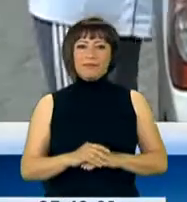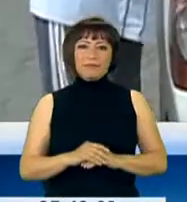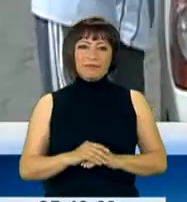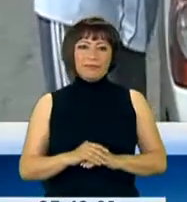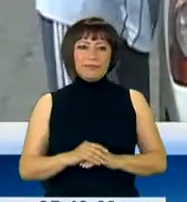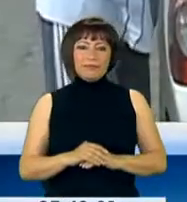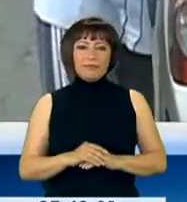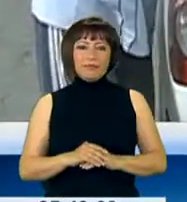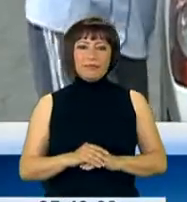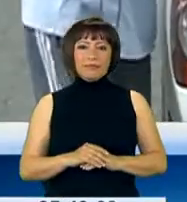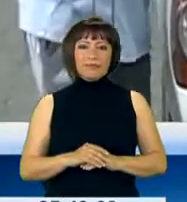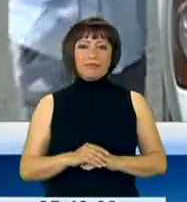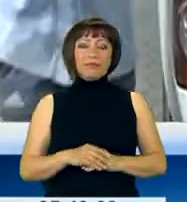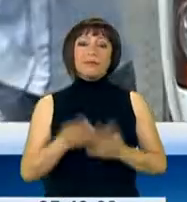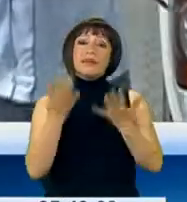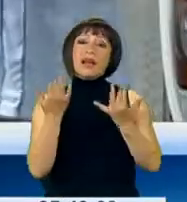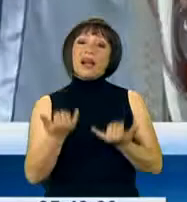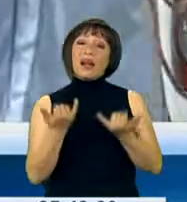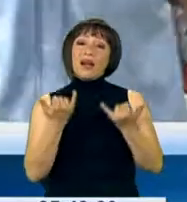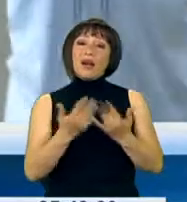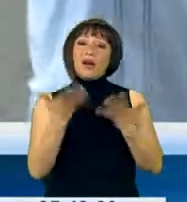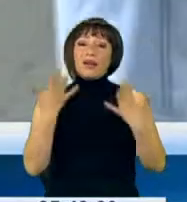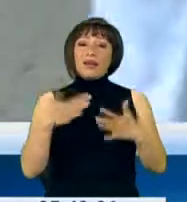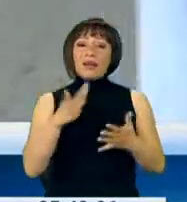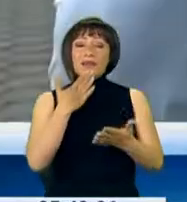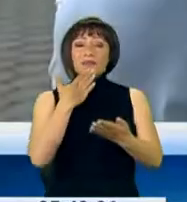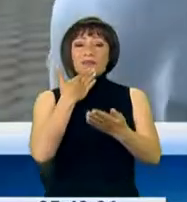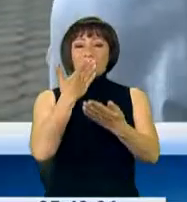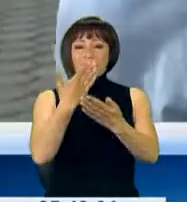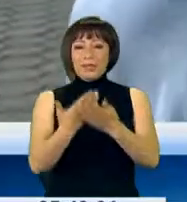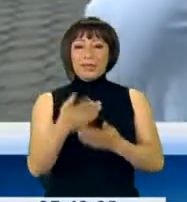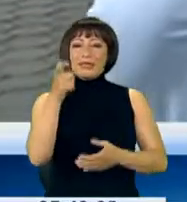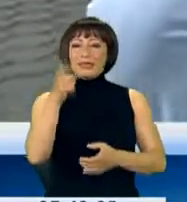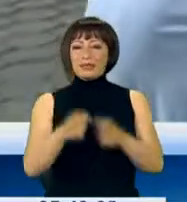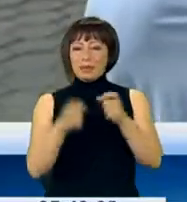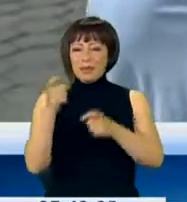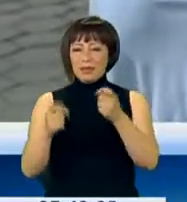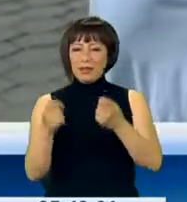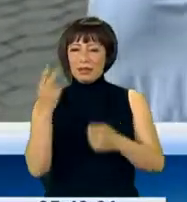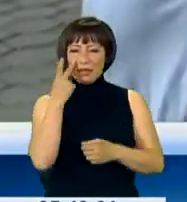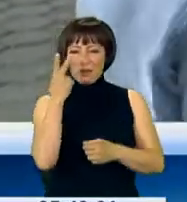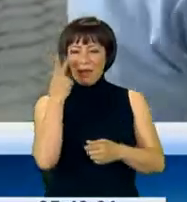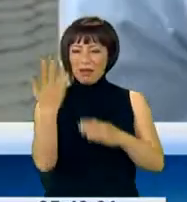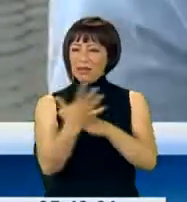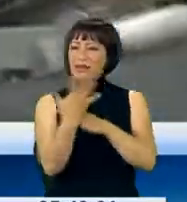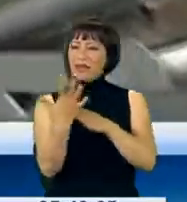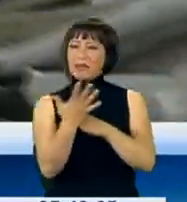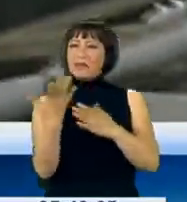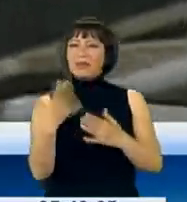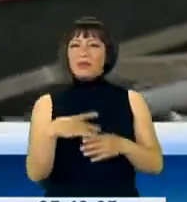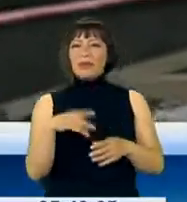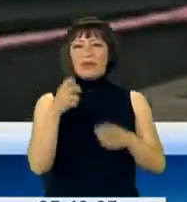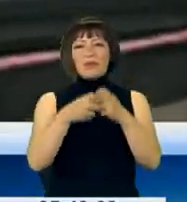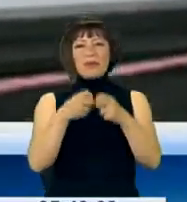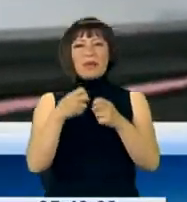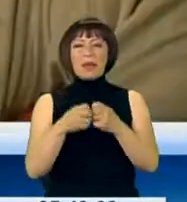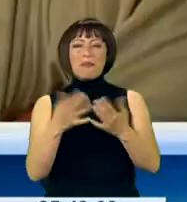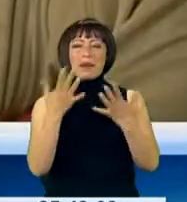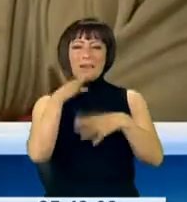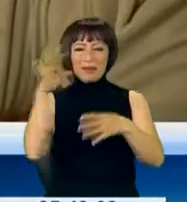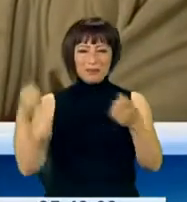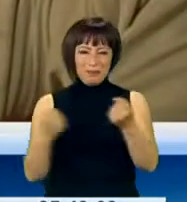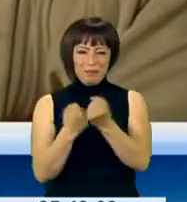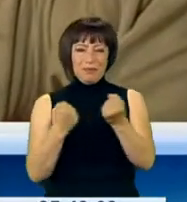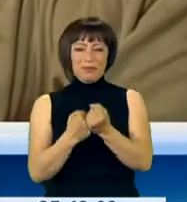Una luz de esperanza ha empezado a brillar para esta familia. Un corazón bondadoso envió una cama especial y otros enseres necesarios